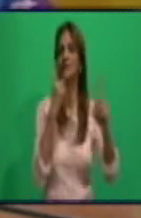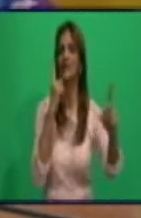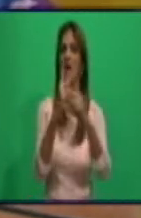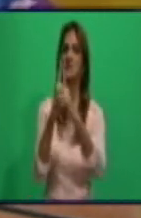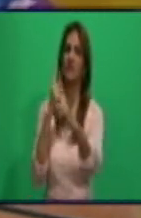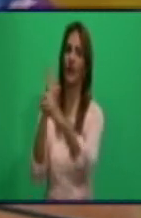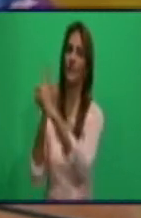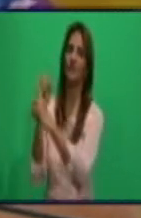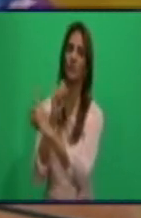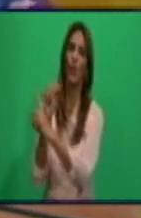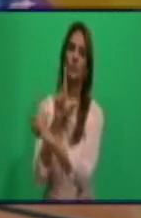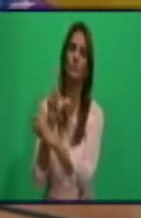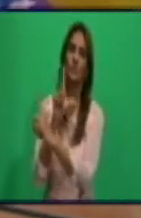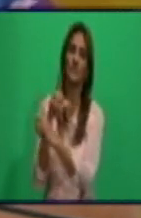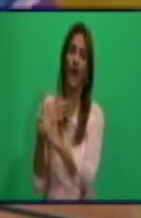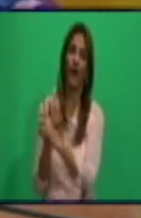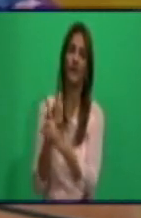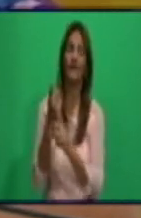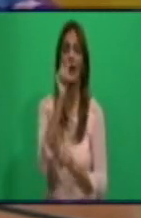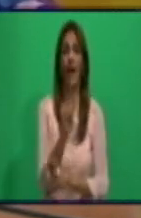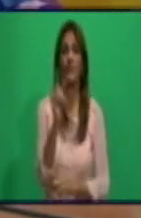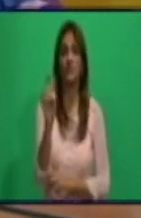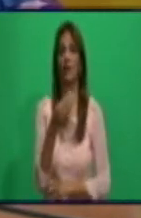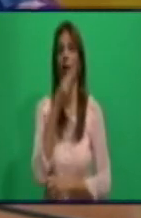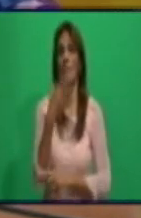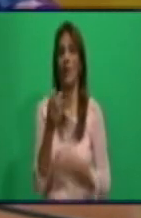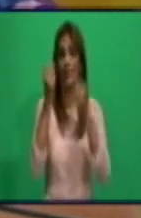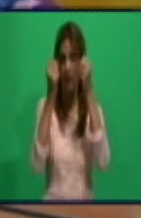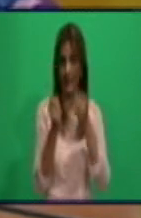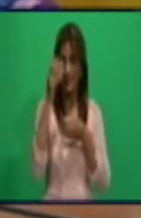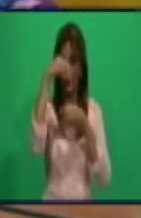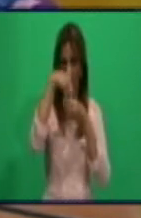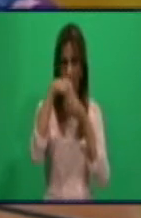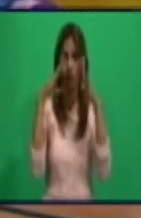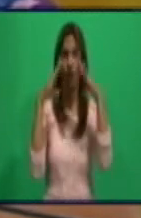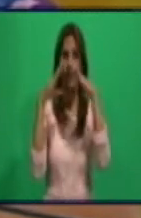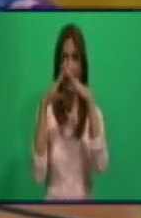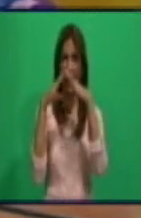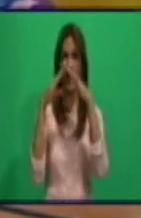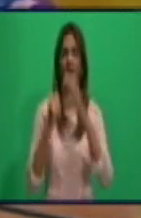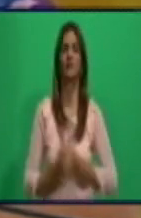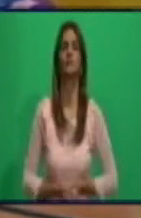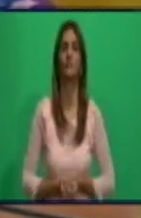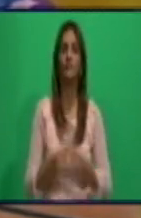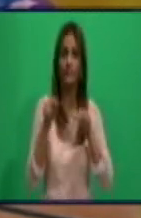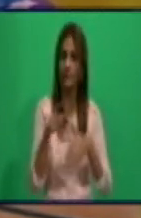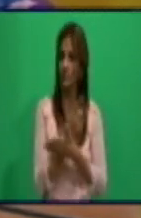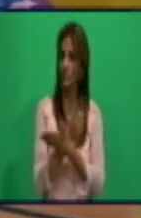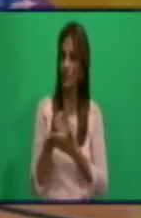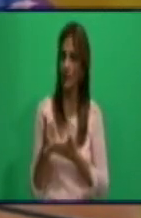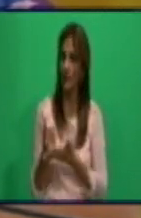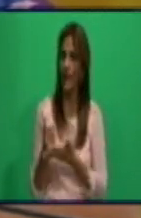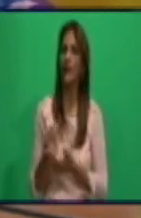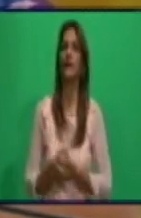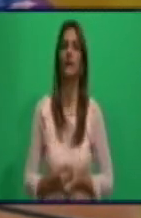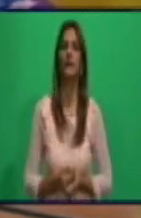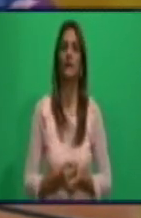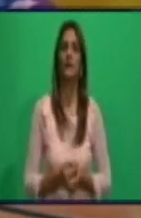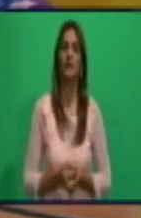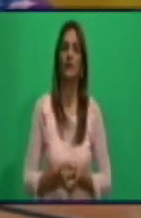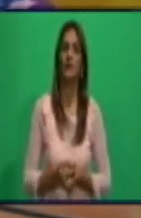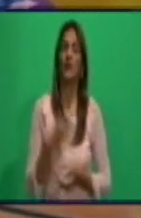social y que las personas podrán permanecer en las viviendas esta ha sido una semana donde en particular en bayamo se le ha dedicado